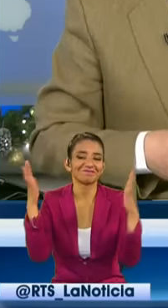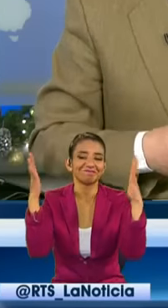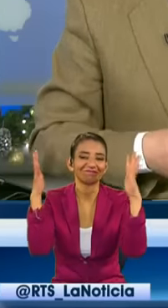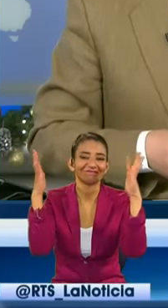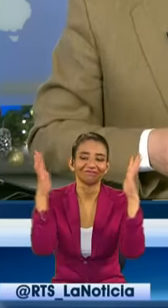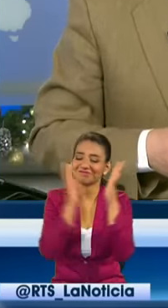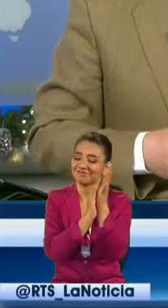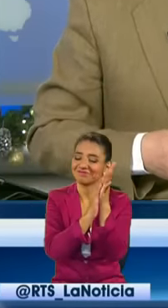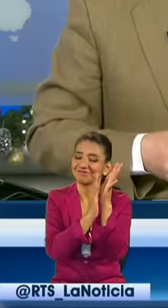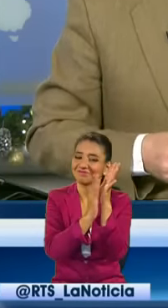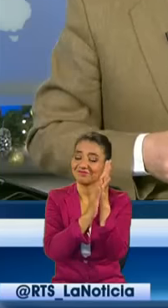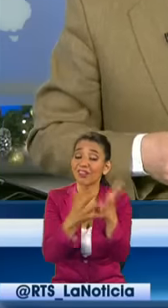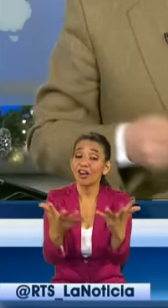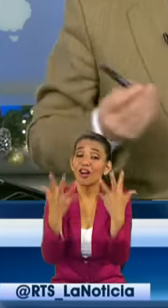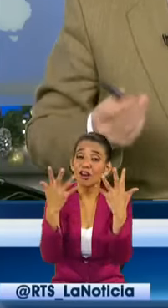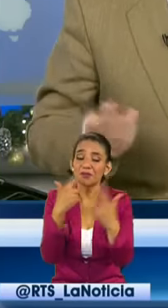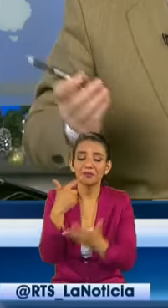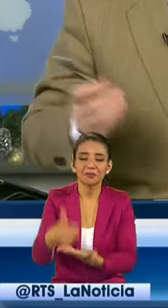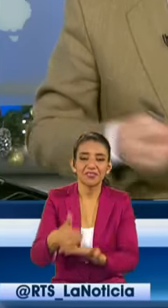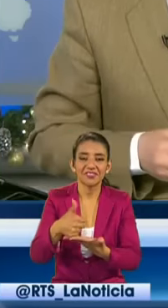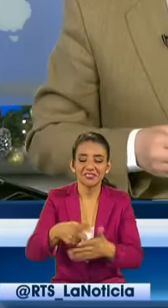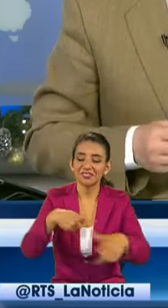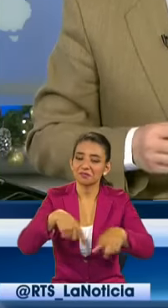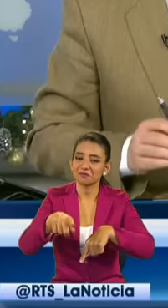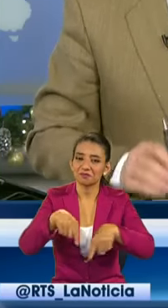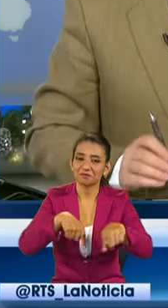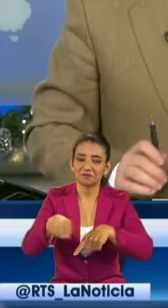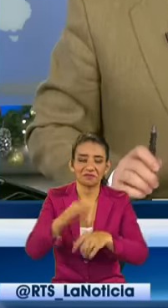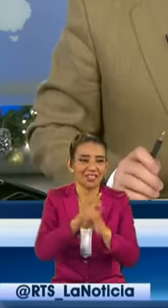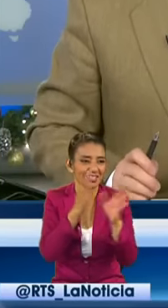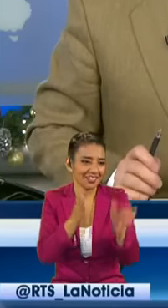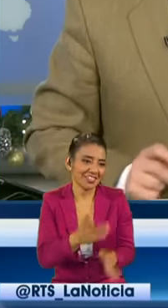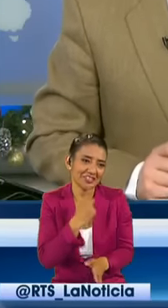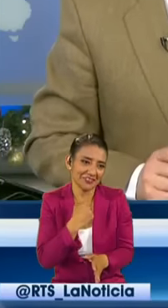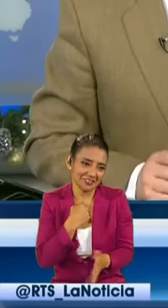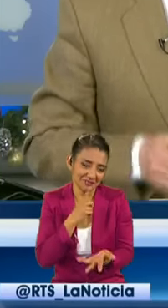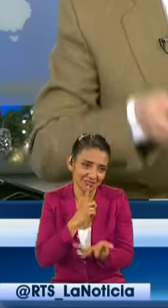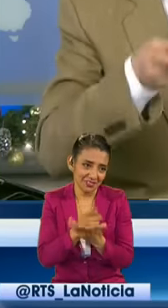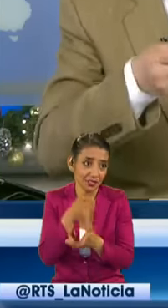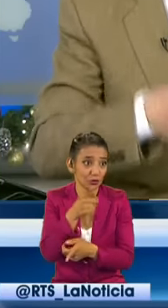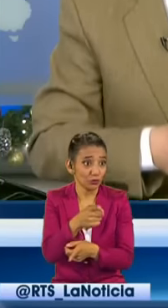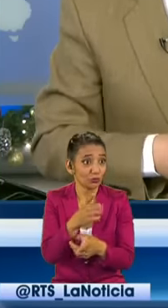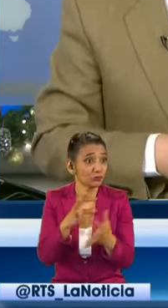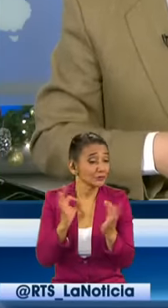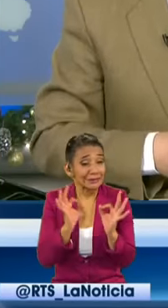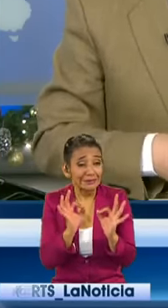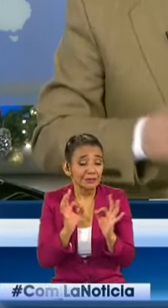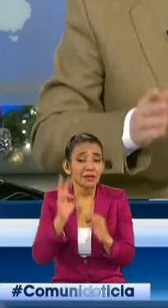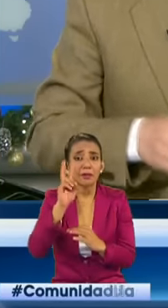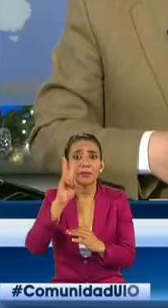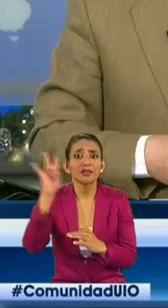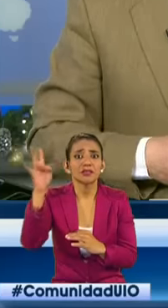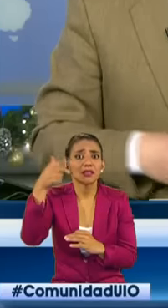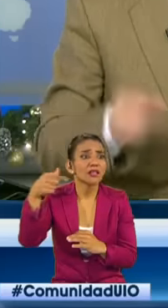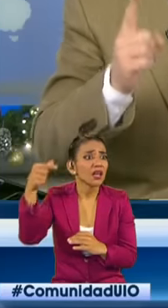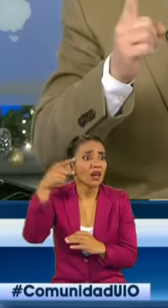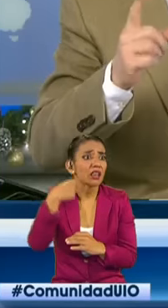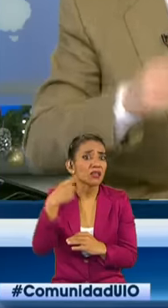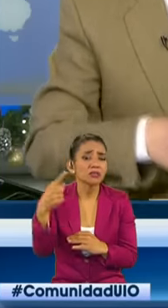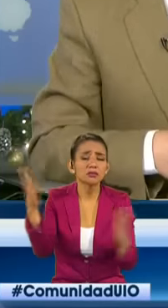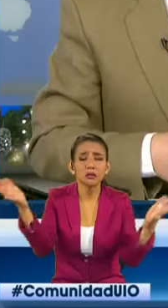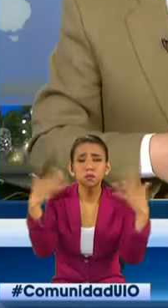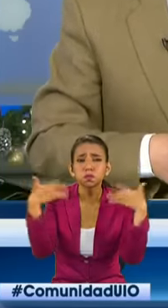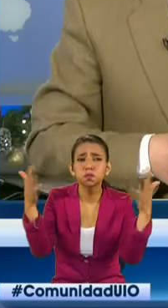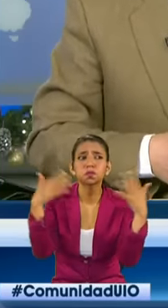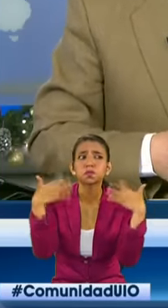en beneficio de la movilidad, como decía pues el ingeniero Larrea. Así que Ali, prepárate, 27 grados pronostican los expertos